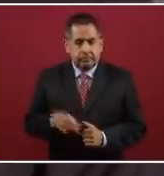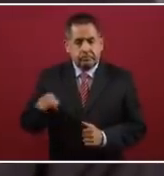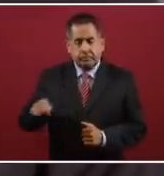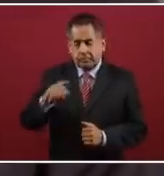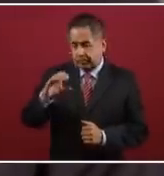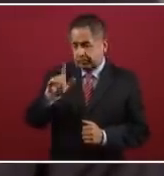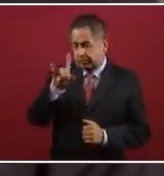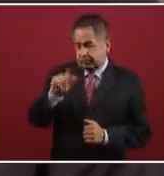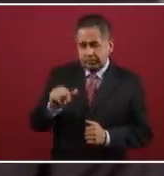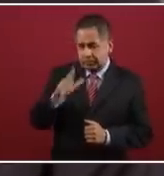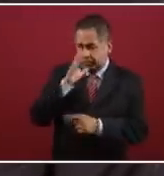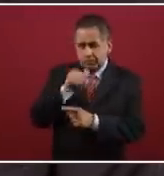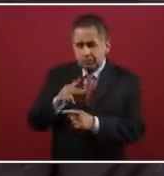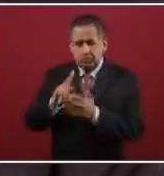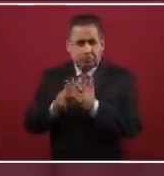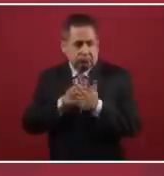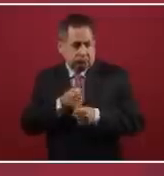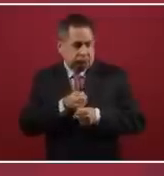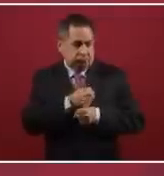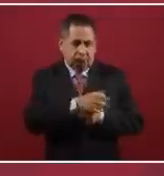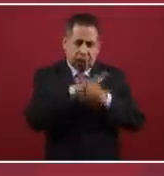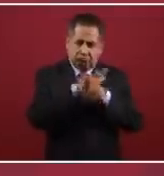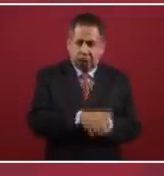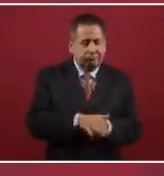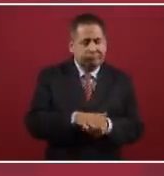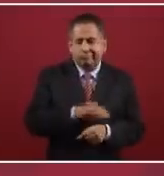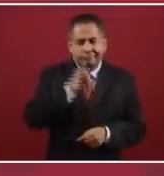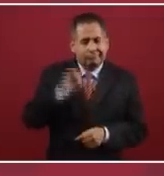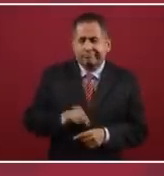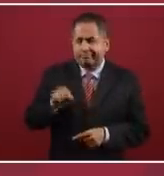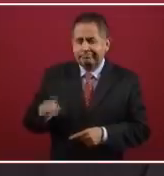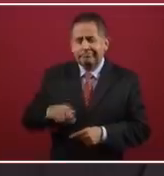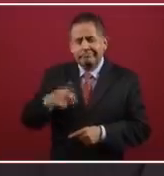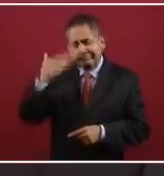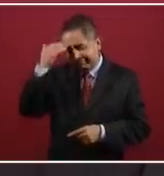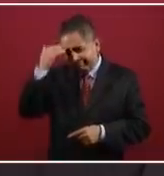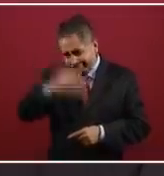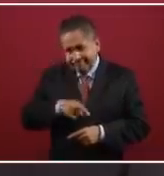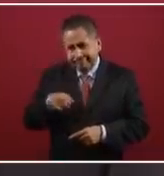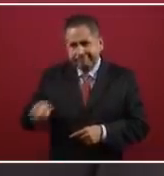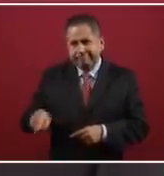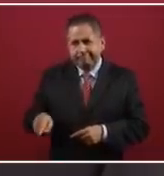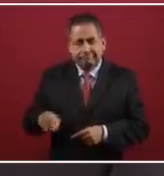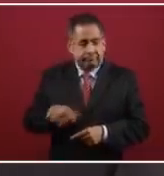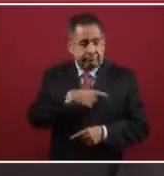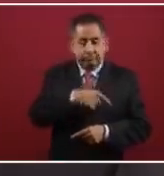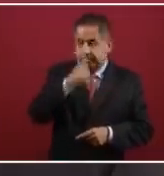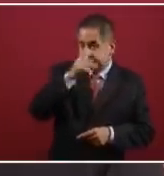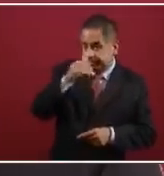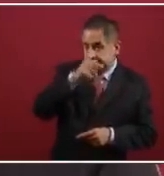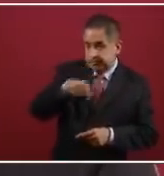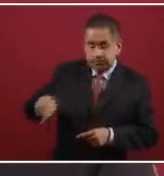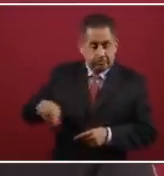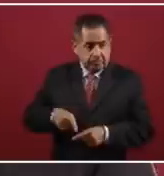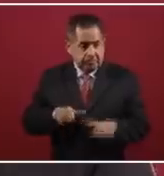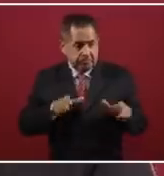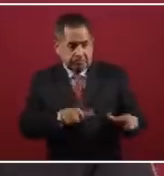incapaz de reprimir ningún movimiento de protesta,